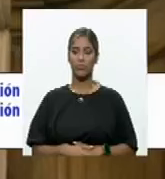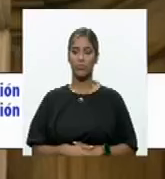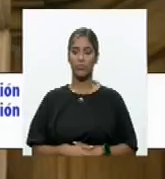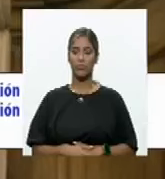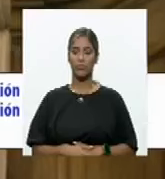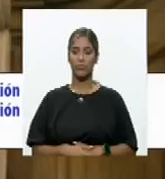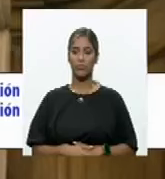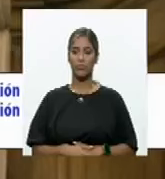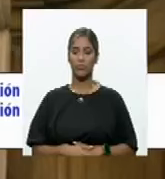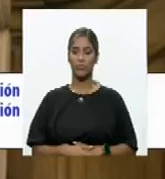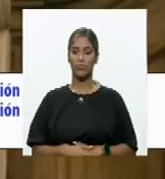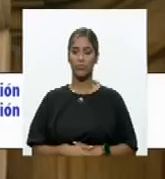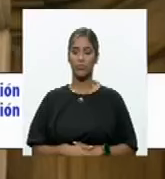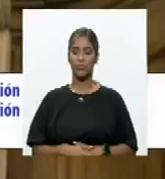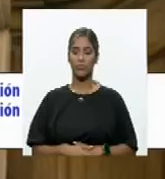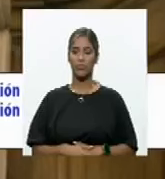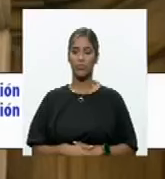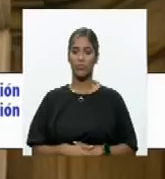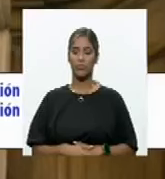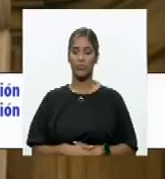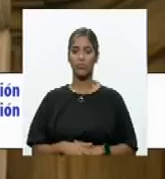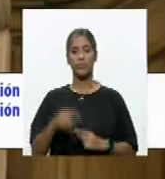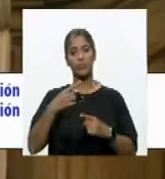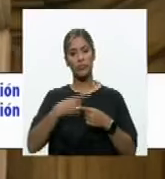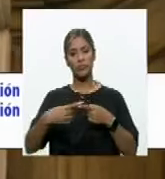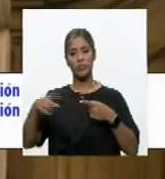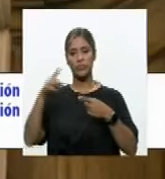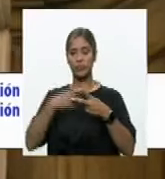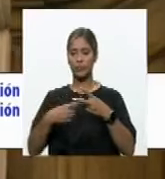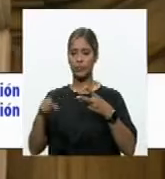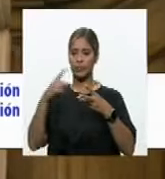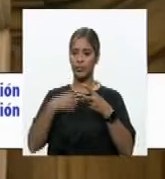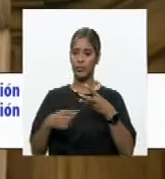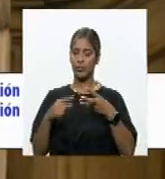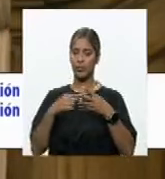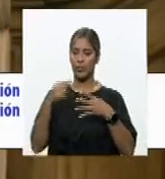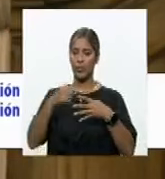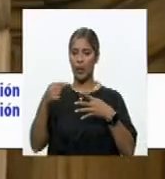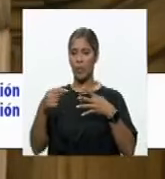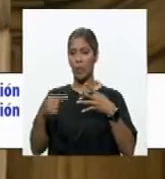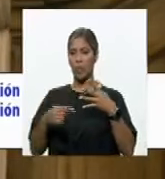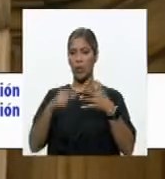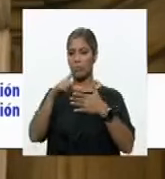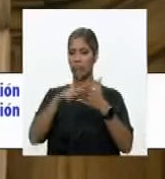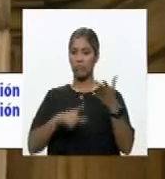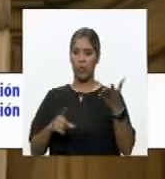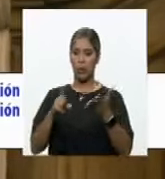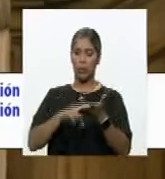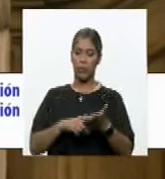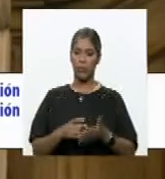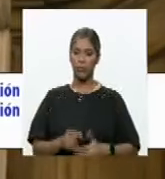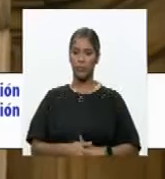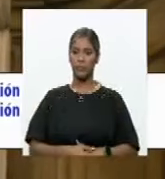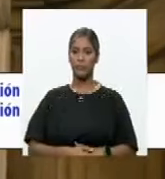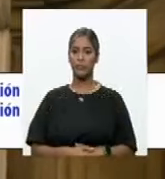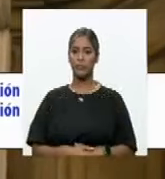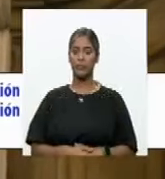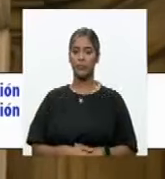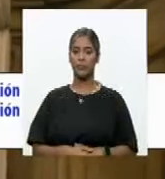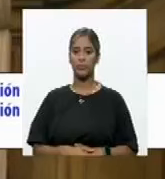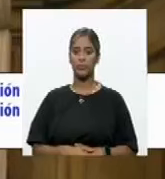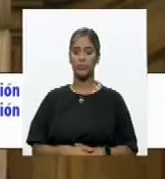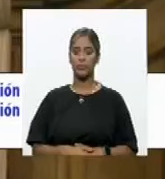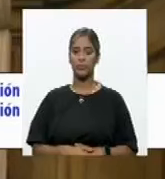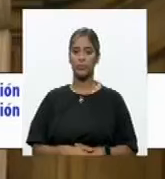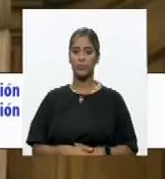Diego Jesús, Carrizales Acero Dorángel Lourdes, Castro Villalobos Juan